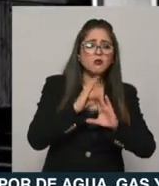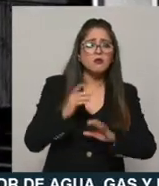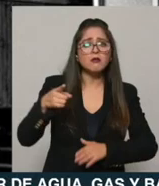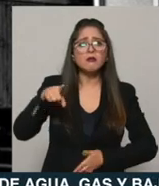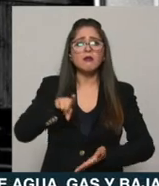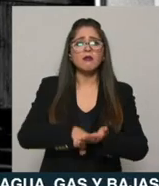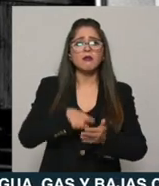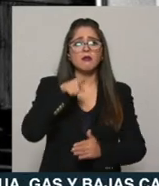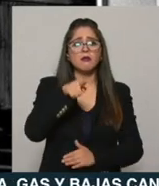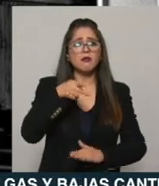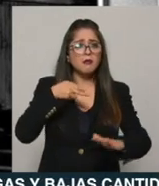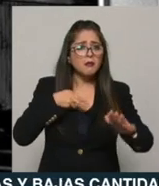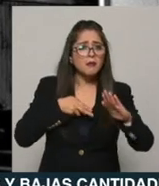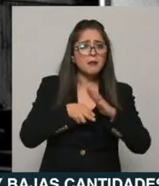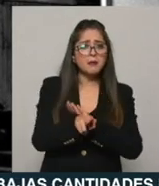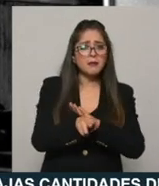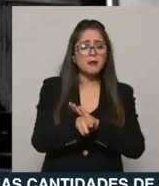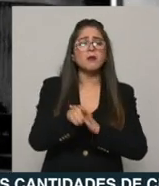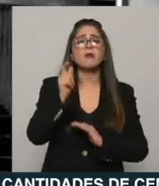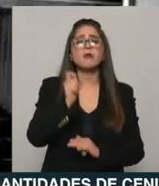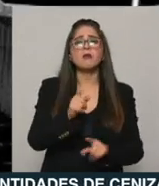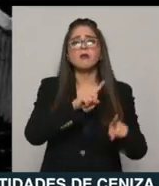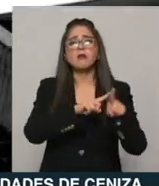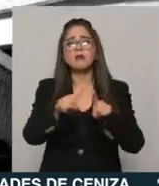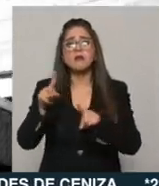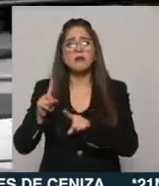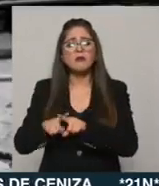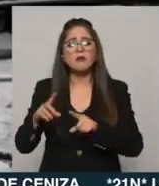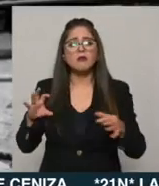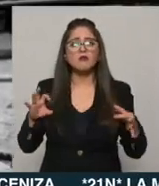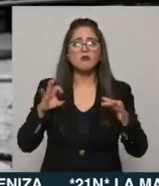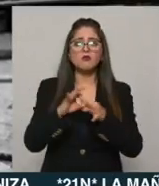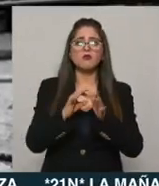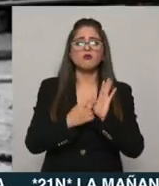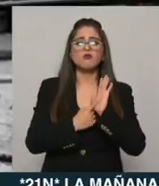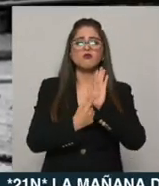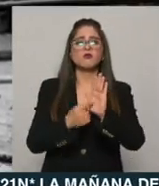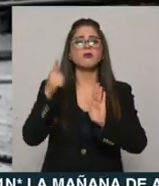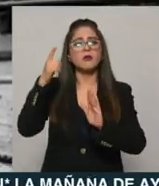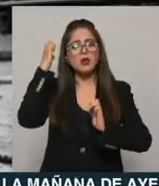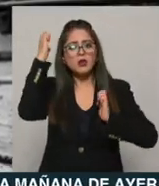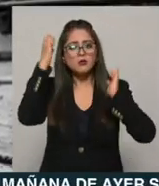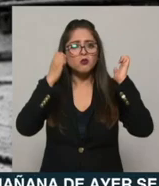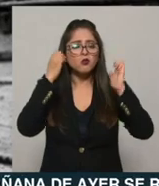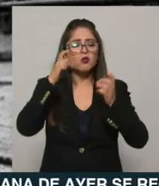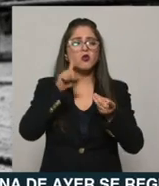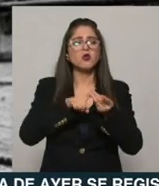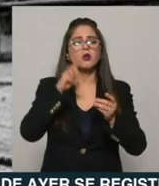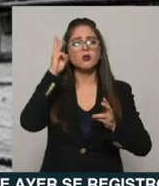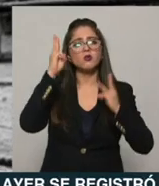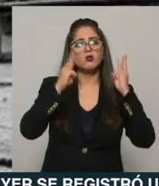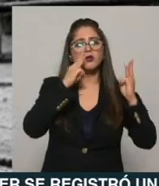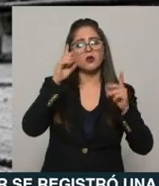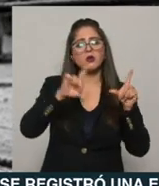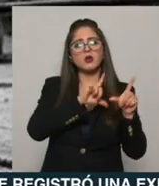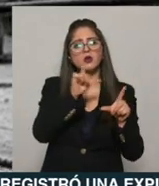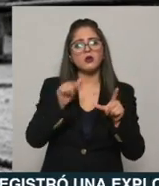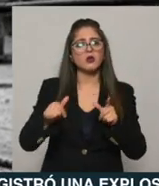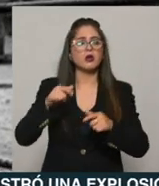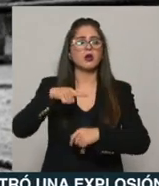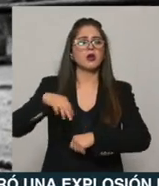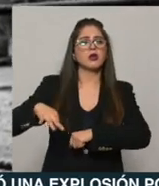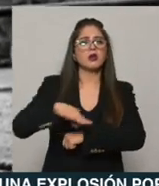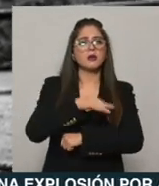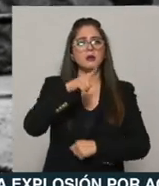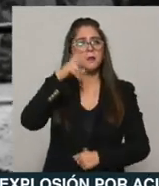sistema de transporte colectivo Metro y todo va a suceder a través de una exposición que se presenta en el Museo Nacional de Arquitectura del Palacio de